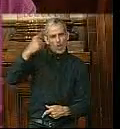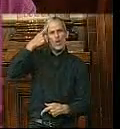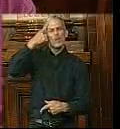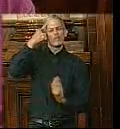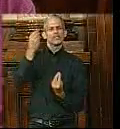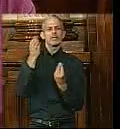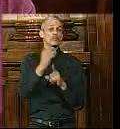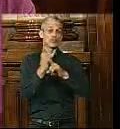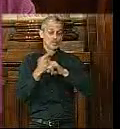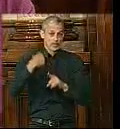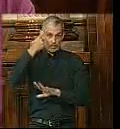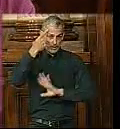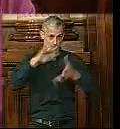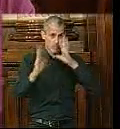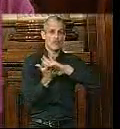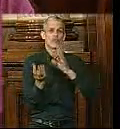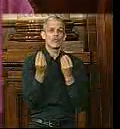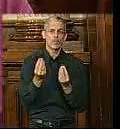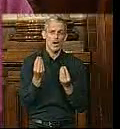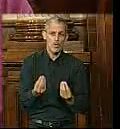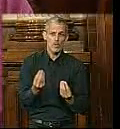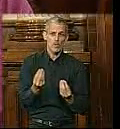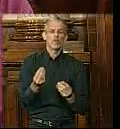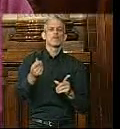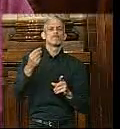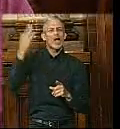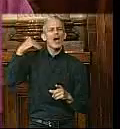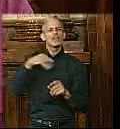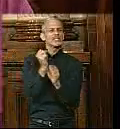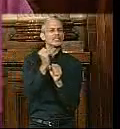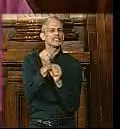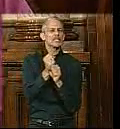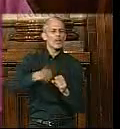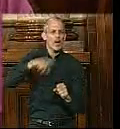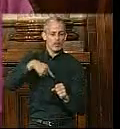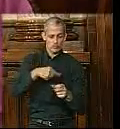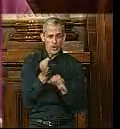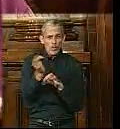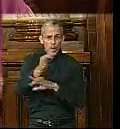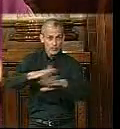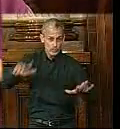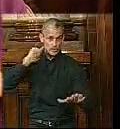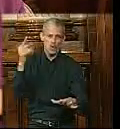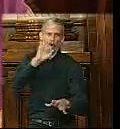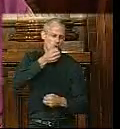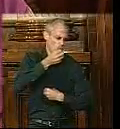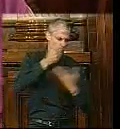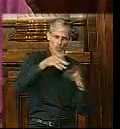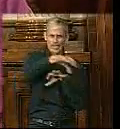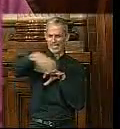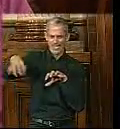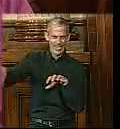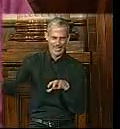pensamos siempre, digamos, teniendo en cuenta que cuando trabajamos en educación de sordos o en cualquier